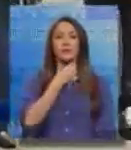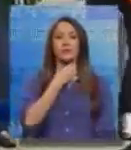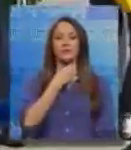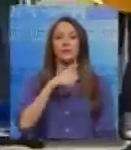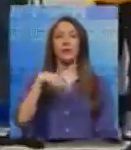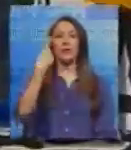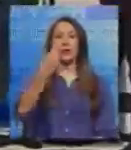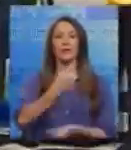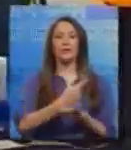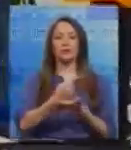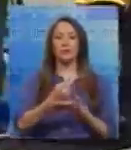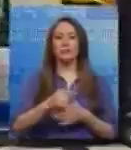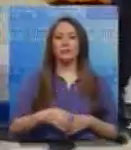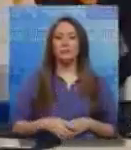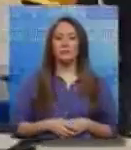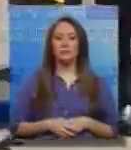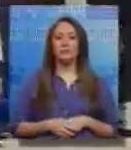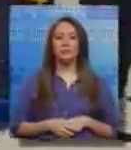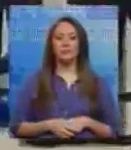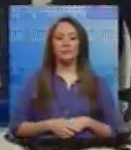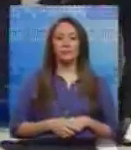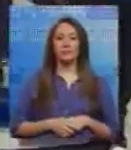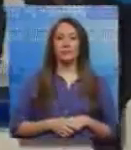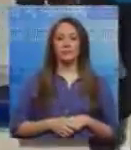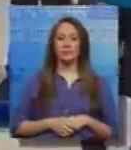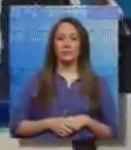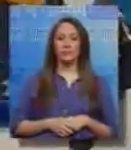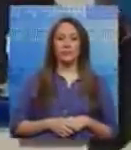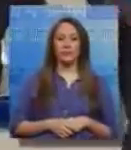para el próximo 13 de agosto. Escuchemos.